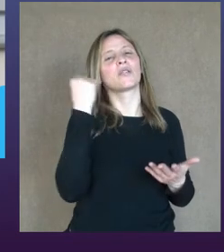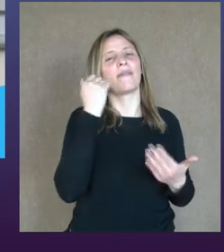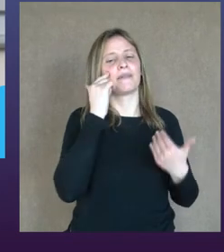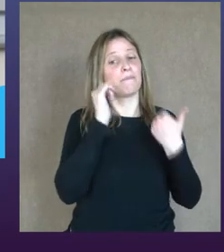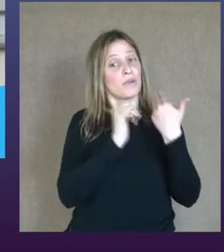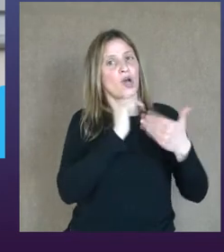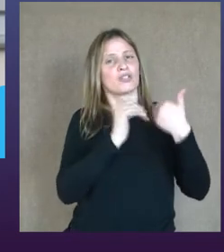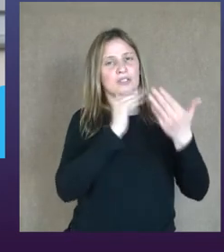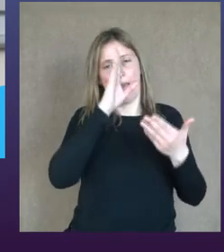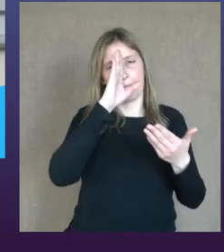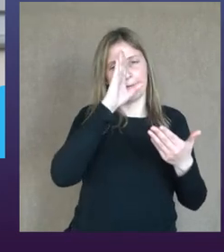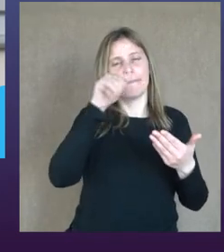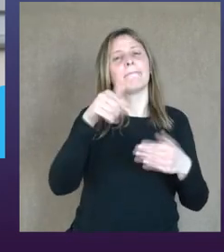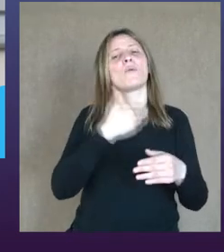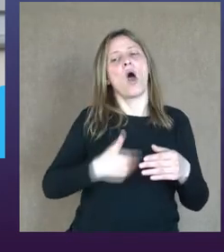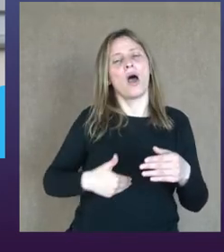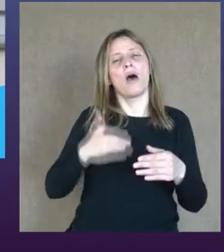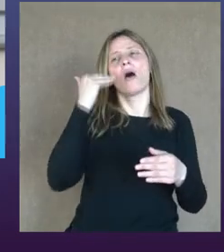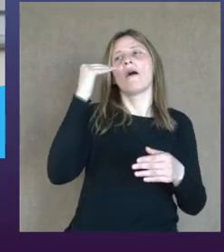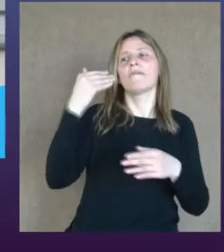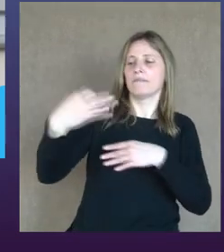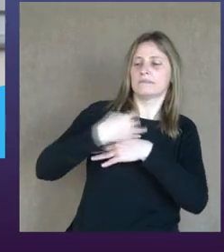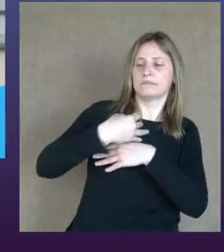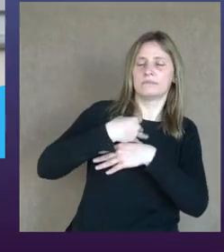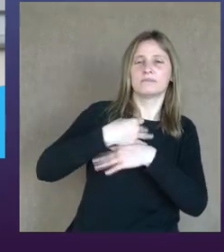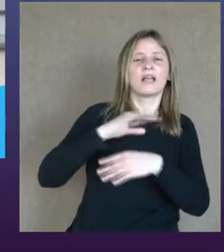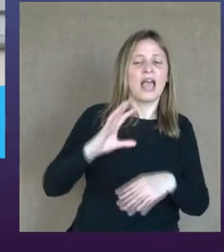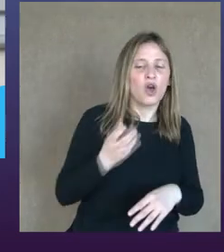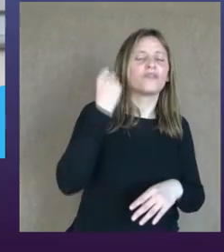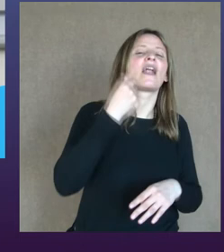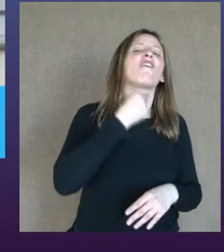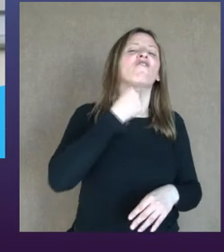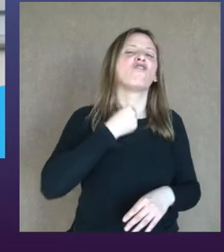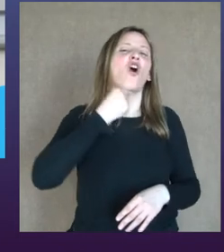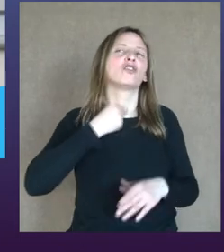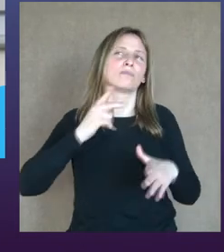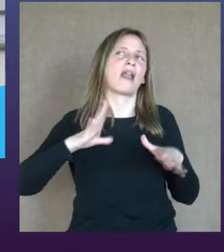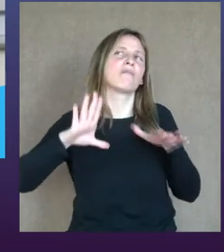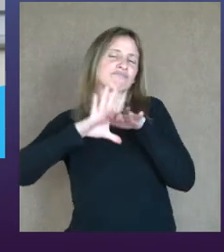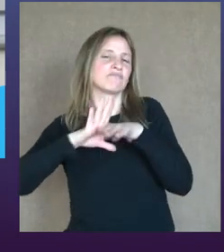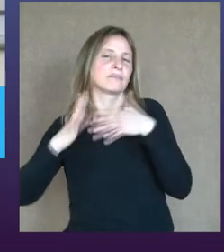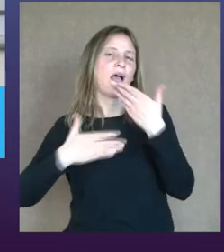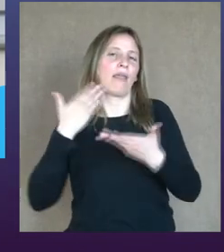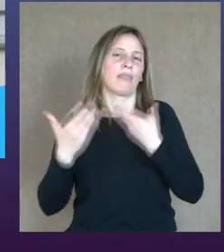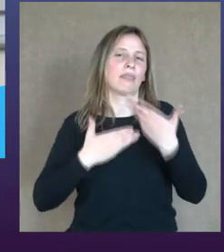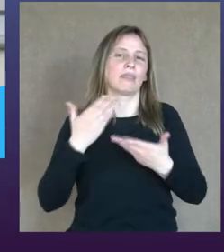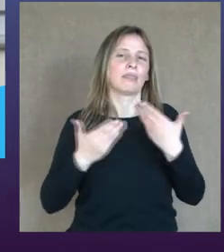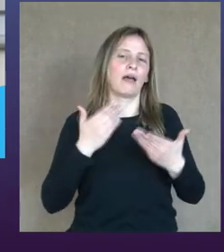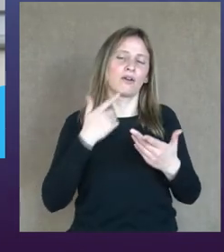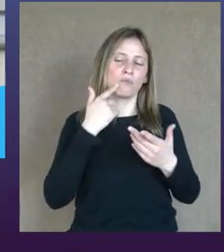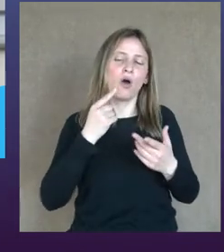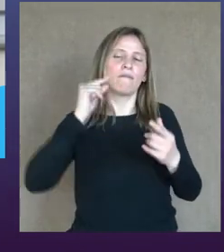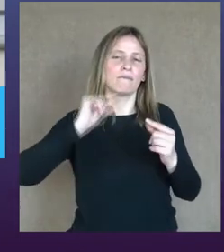de formación tener docentes que nos ayuden a encontrarnos, a encontrar la voz, ¿no? Ese proceso de cuando uno va